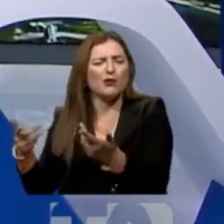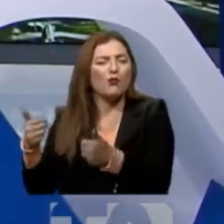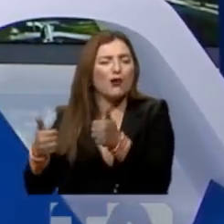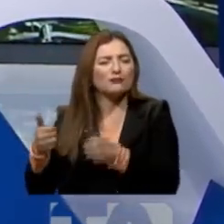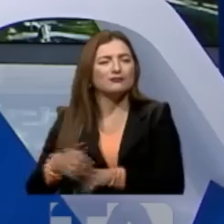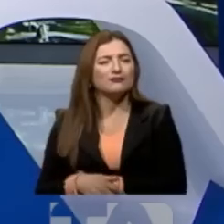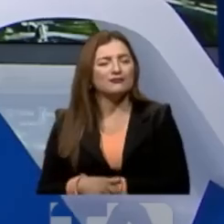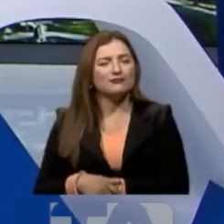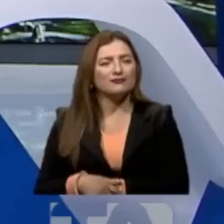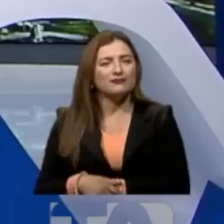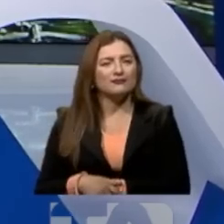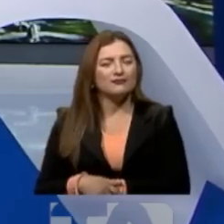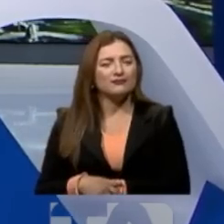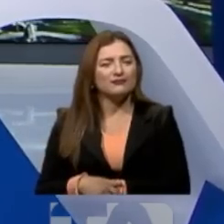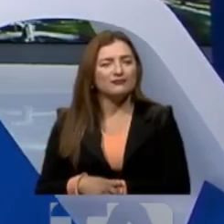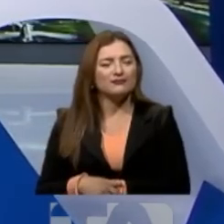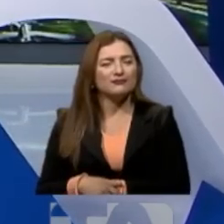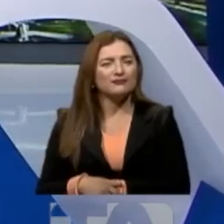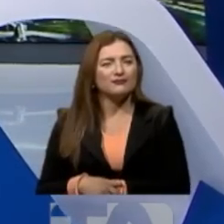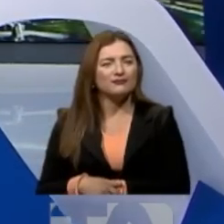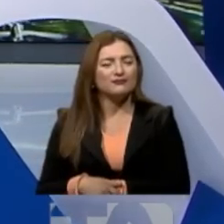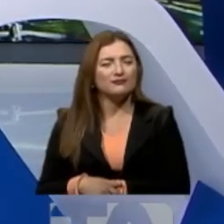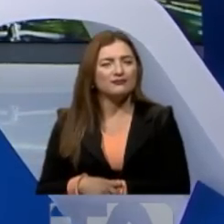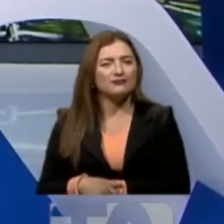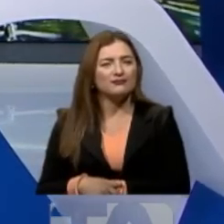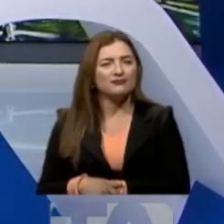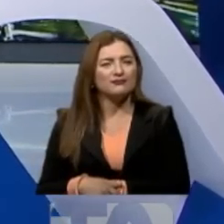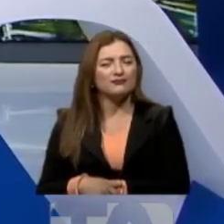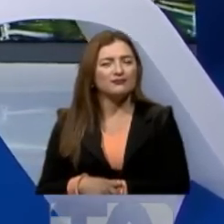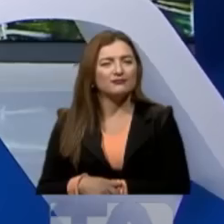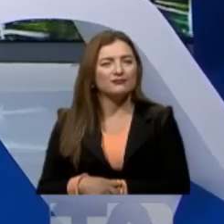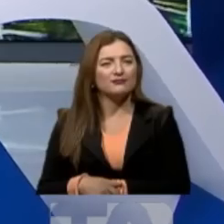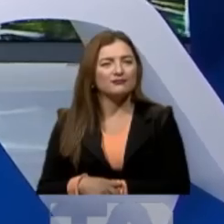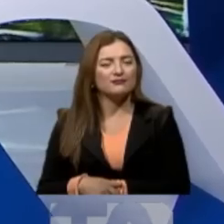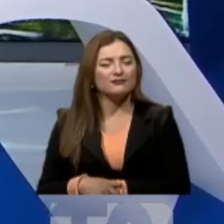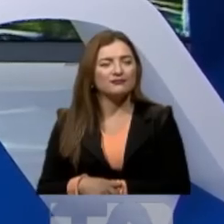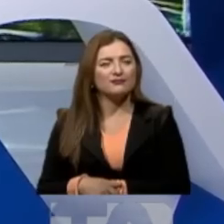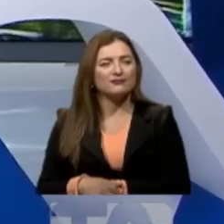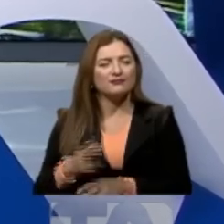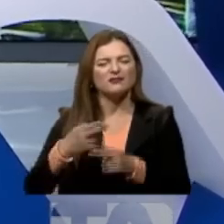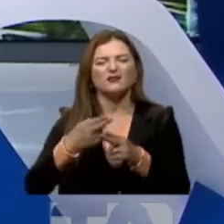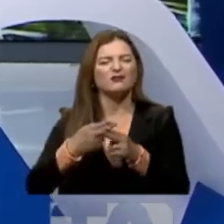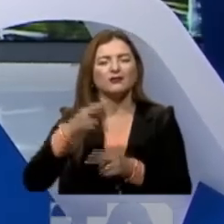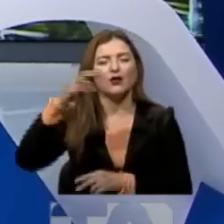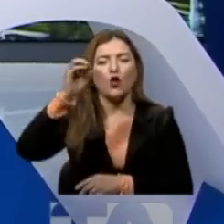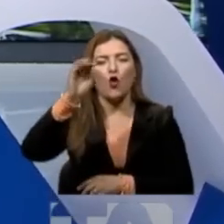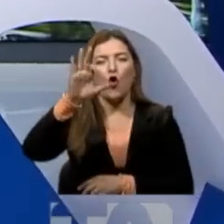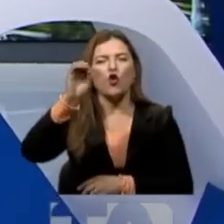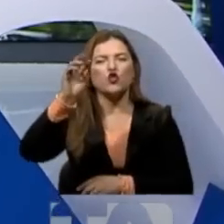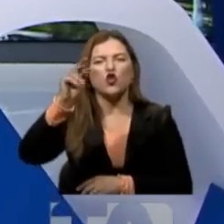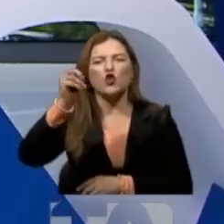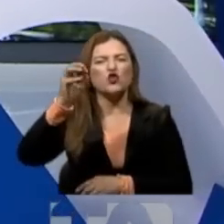Estudio. Otoño. Es otoño. Andrés así se estudió toda la lección, entonces... Muy bien. Vivaldi, las cuatro estaciones,